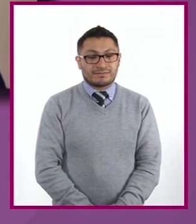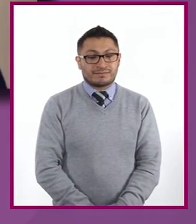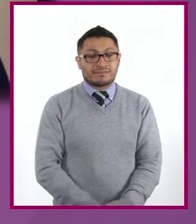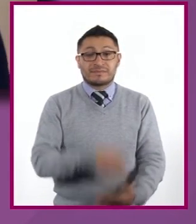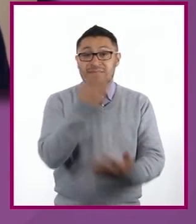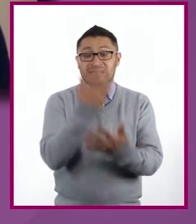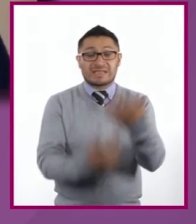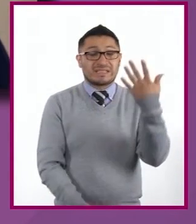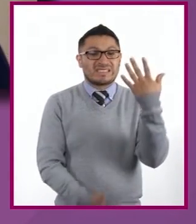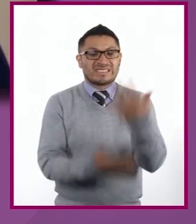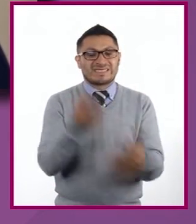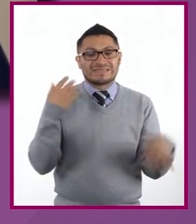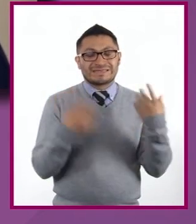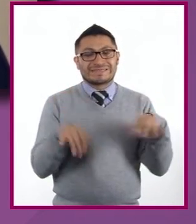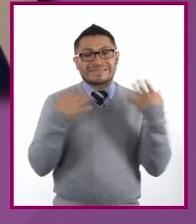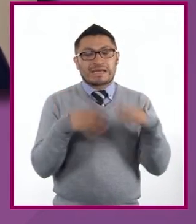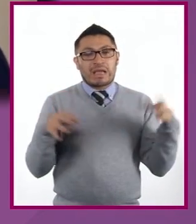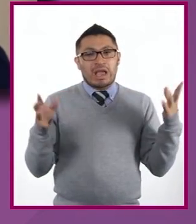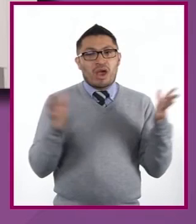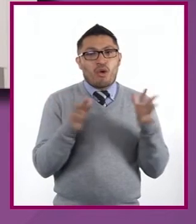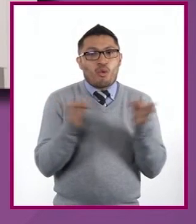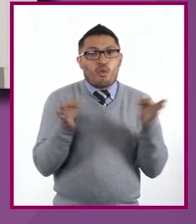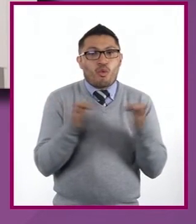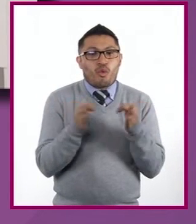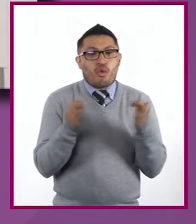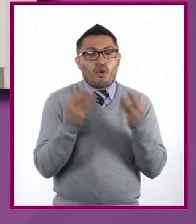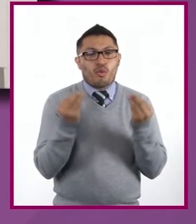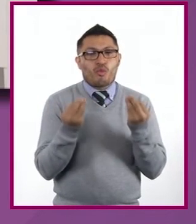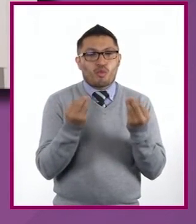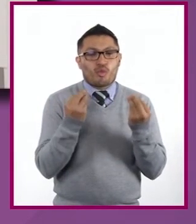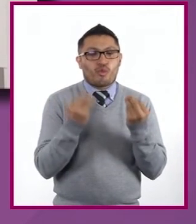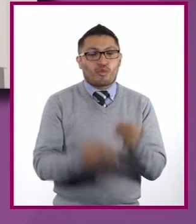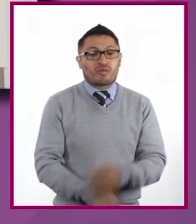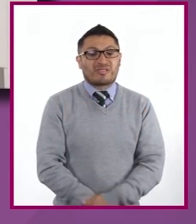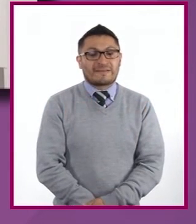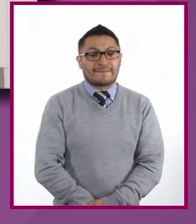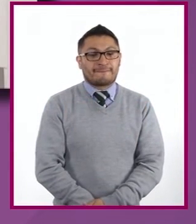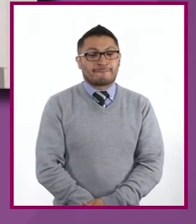Mis manos están heladas.